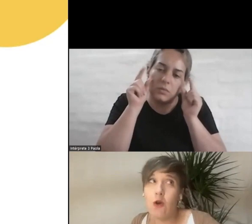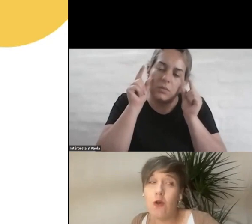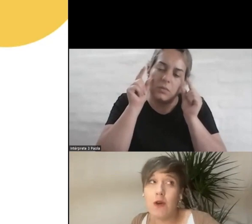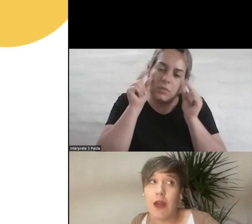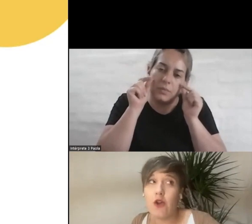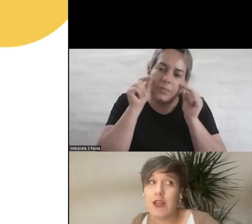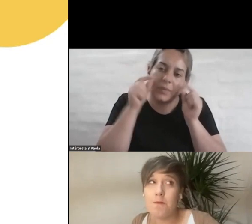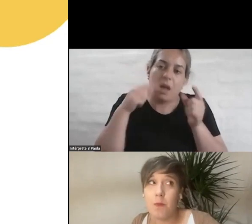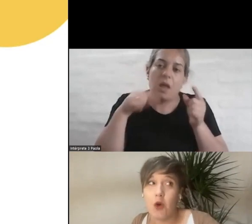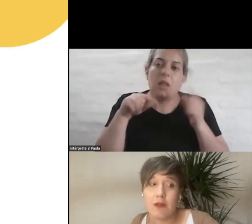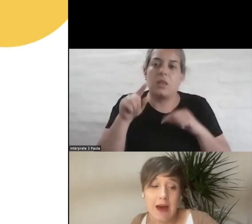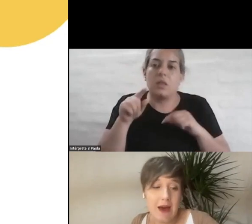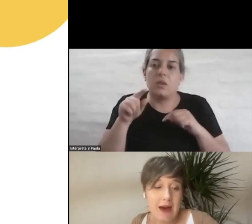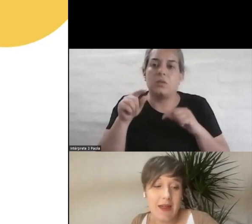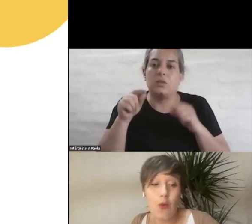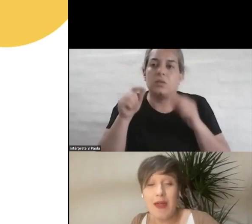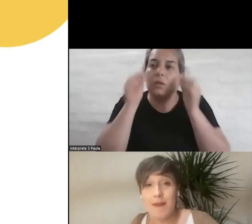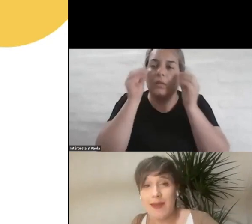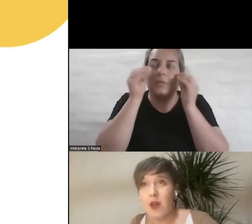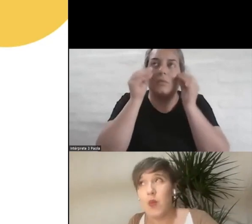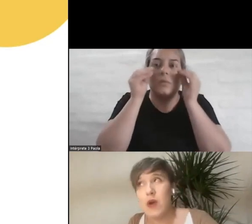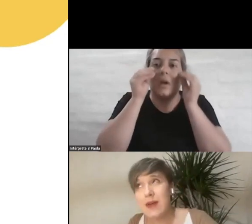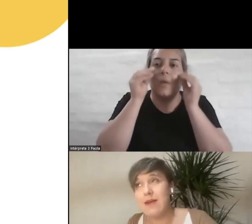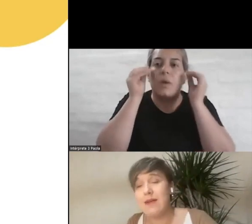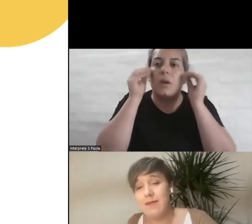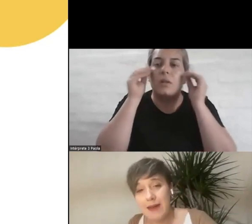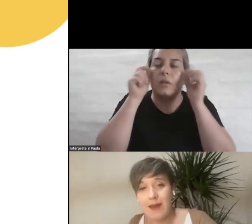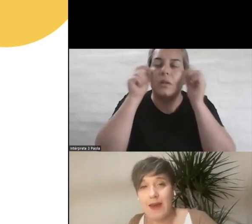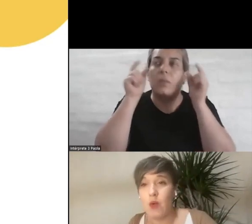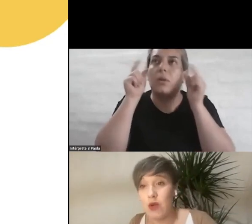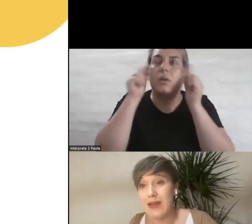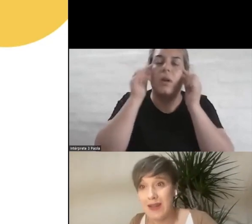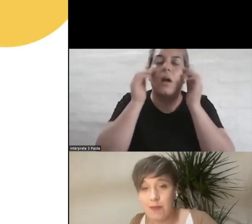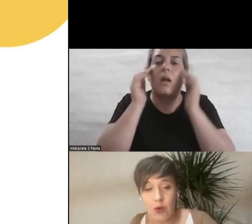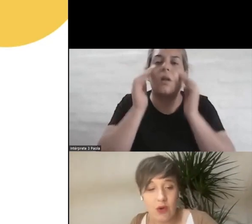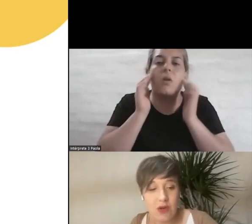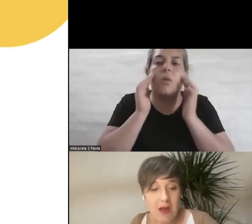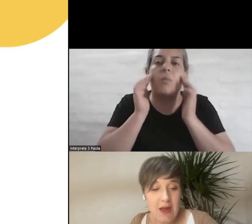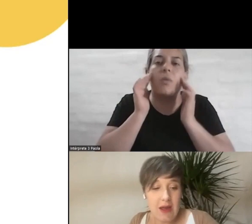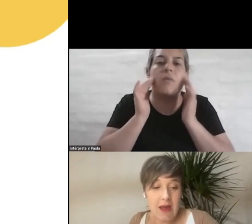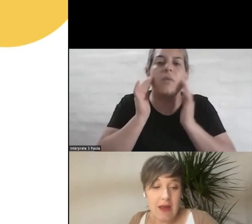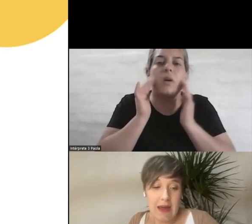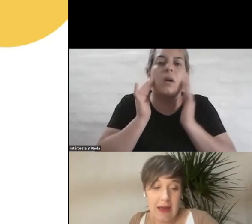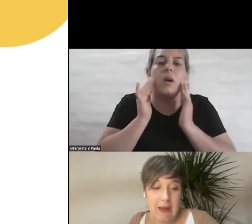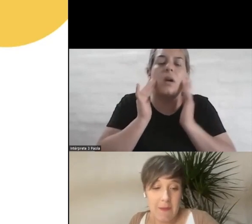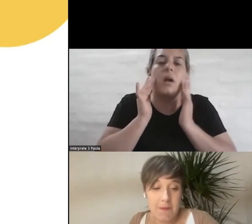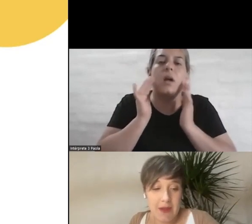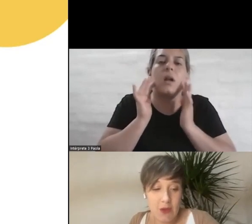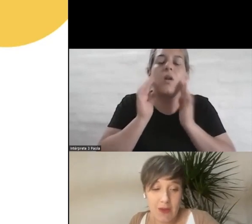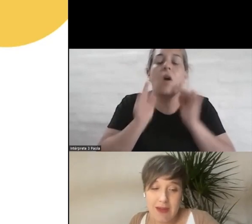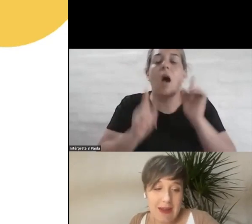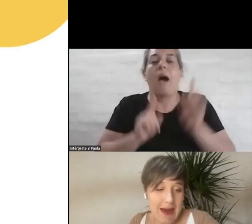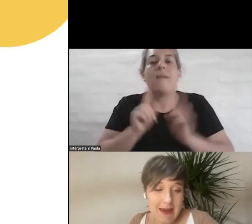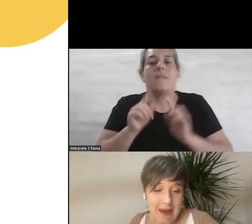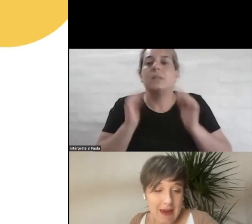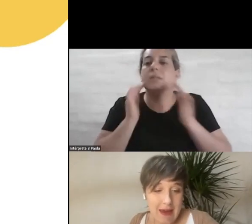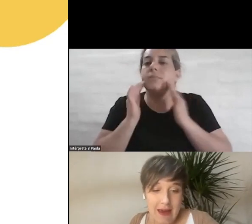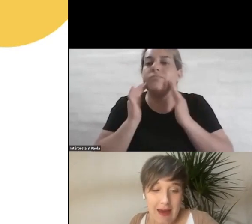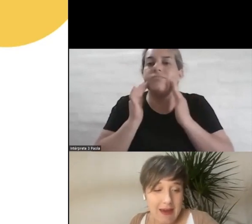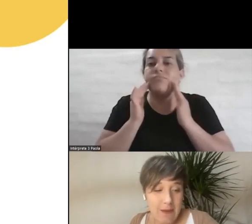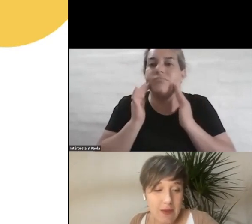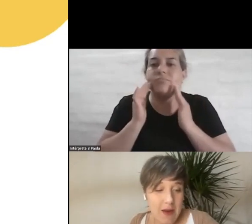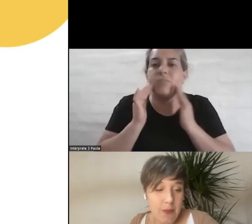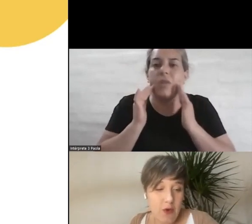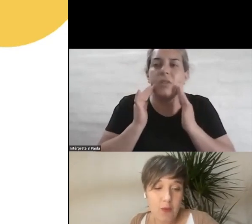que no respondan adecuadamente o muy débilmente a algunos estímulos, entonces hay